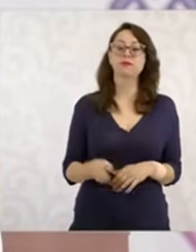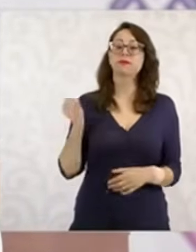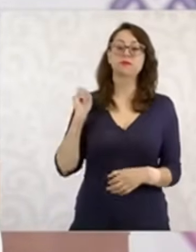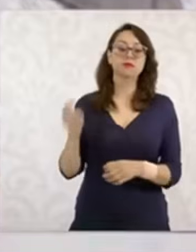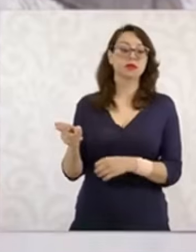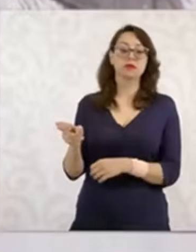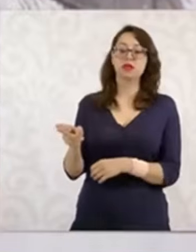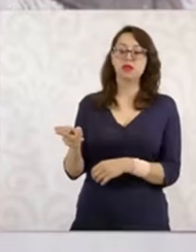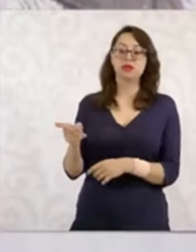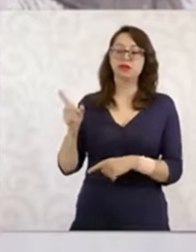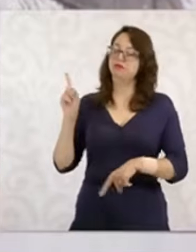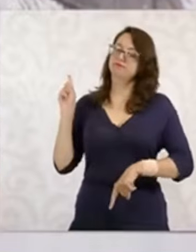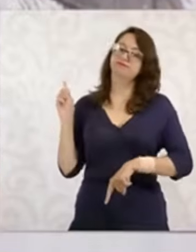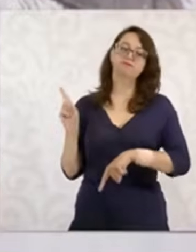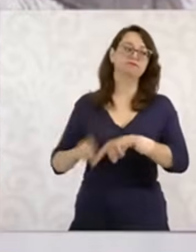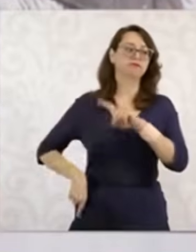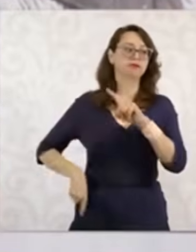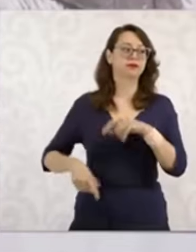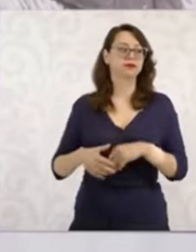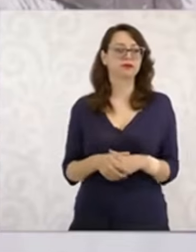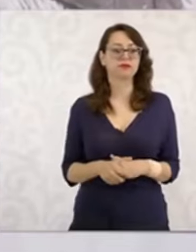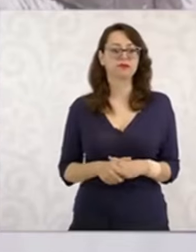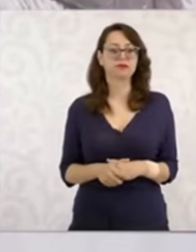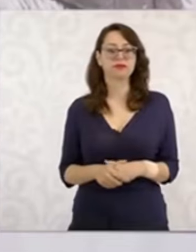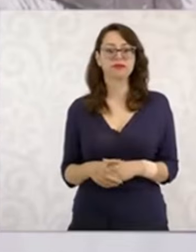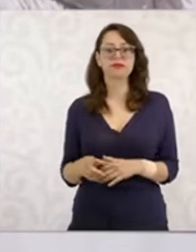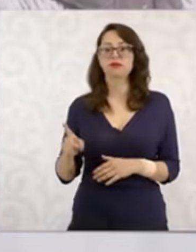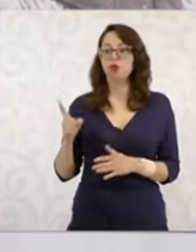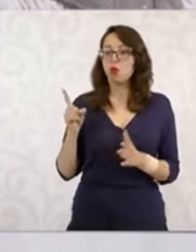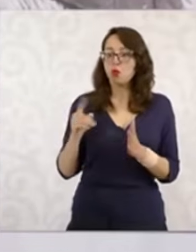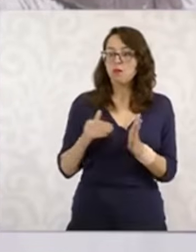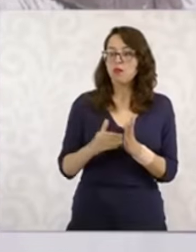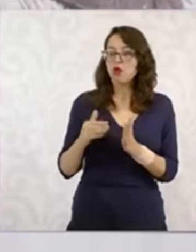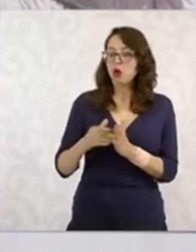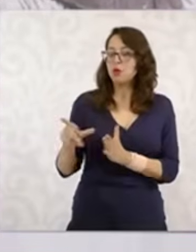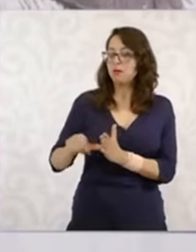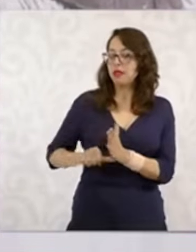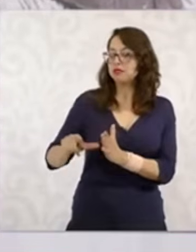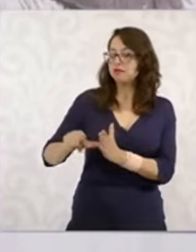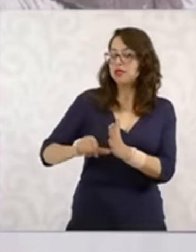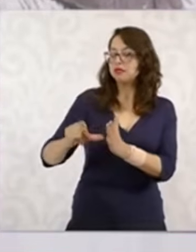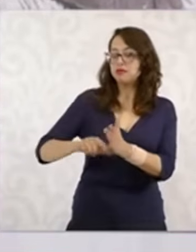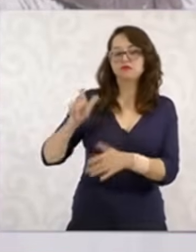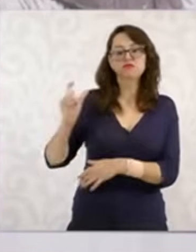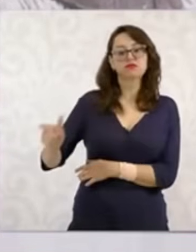privilegios, pagando 1 millón de pesos mensuales de pensión.